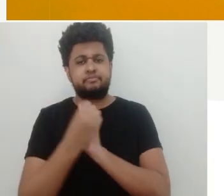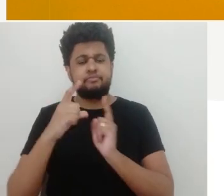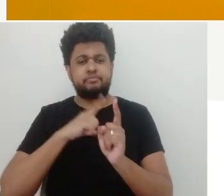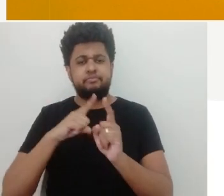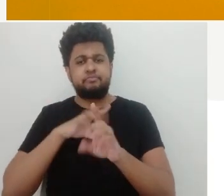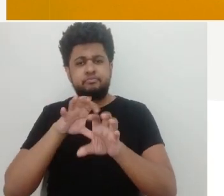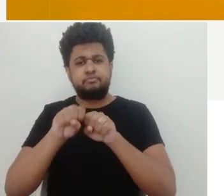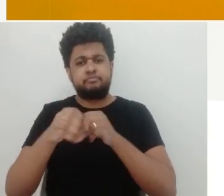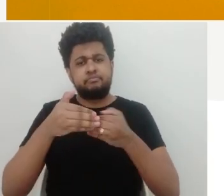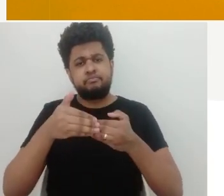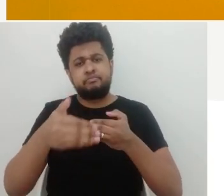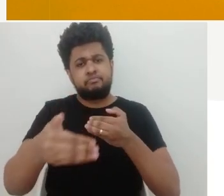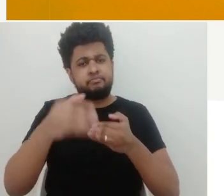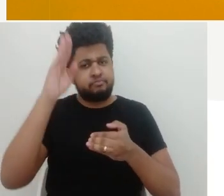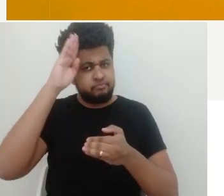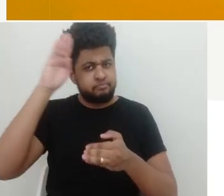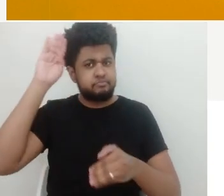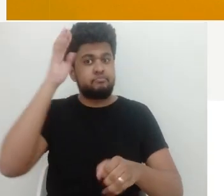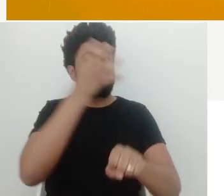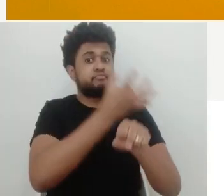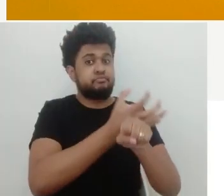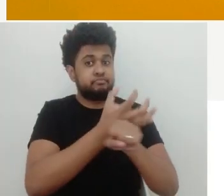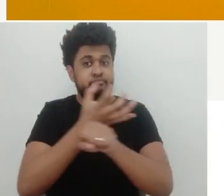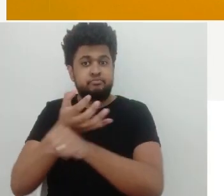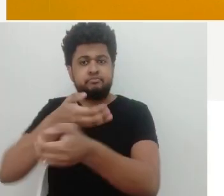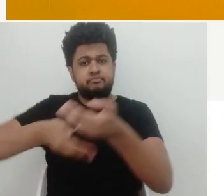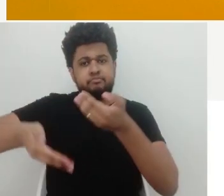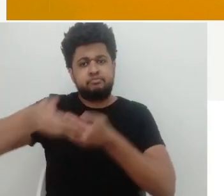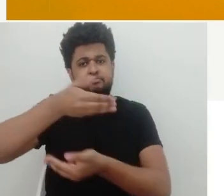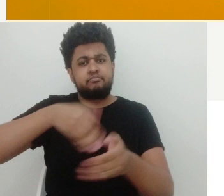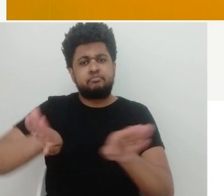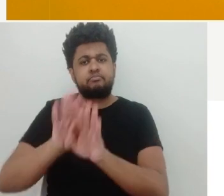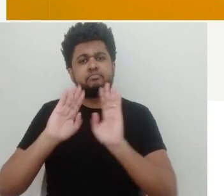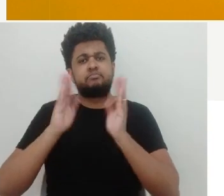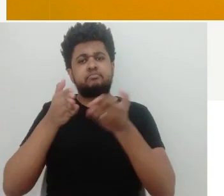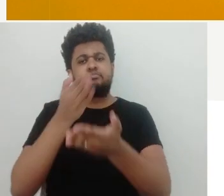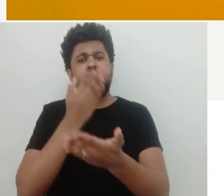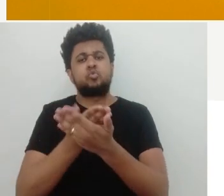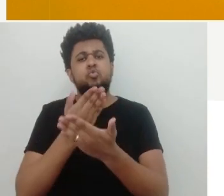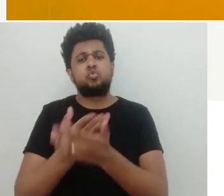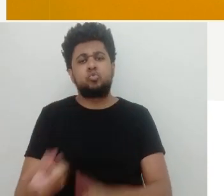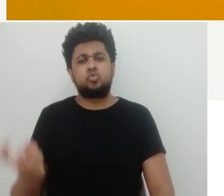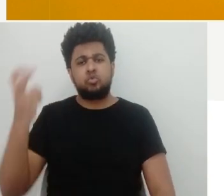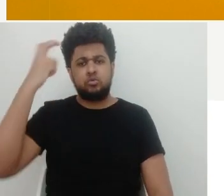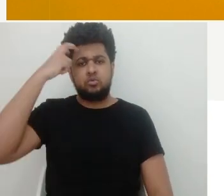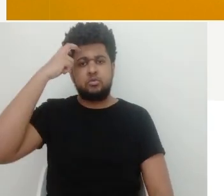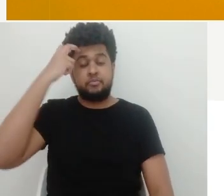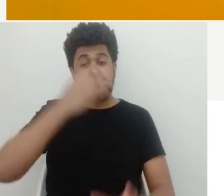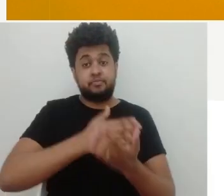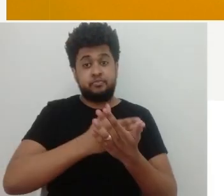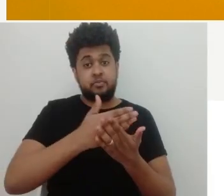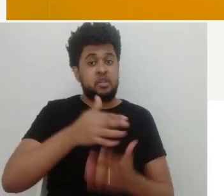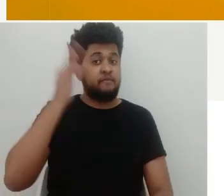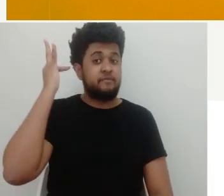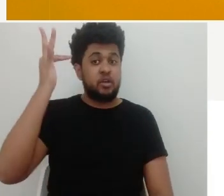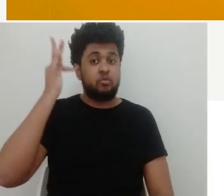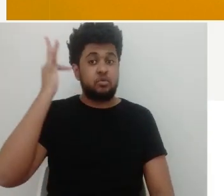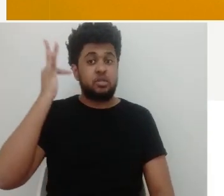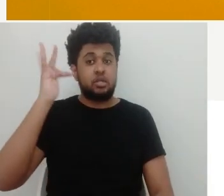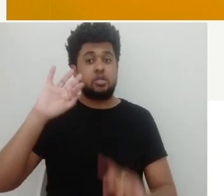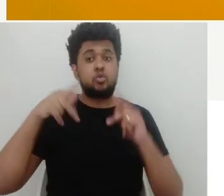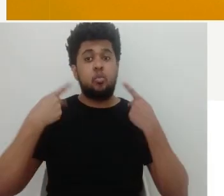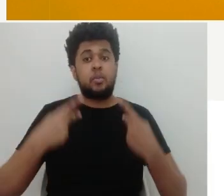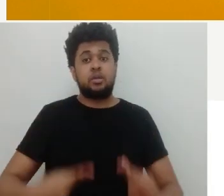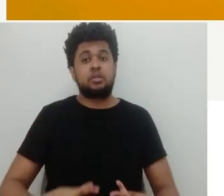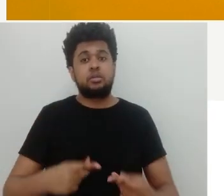acadêmica interdisciplinária no campo de los estudios culturales, iniciada na Faculdade de Humanidades de Recinto de